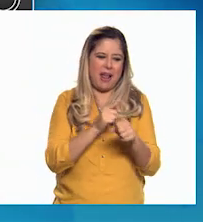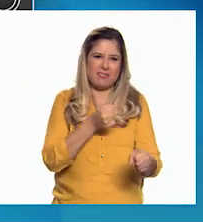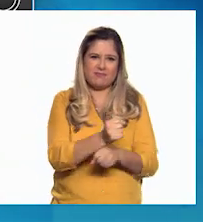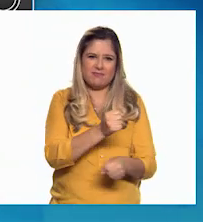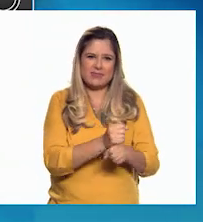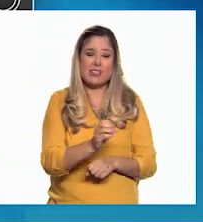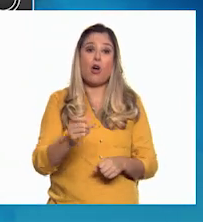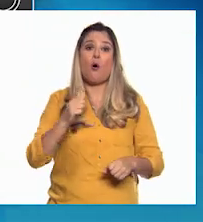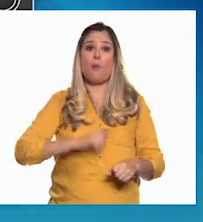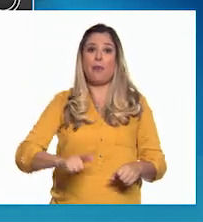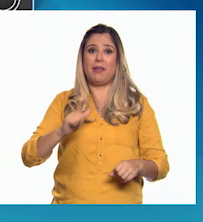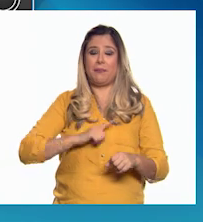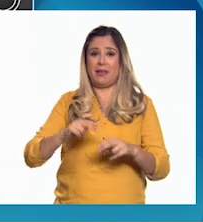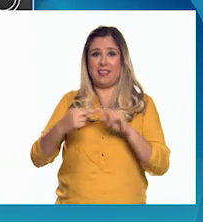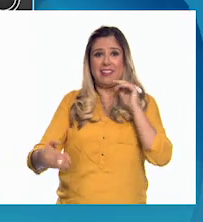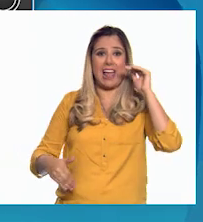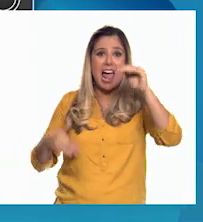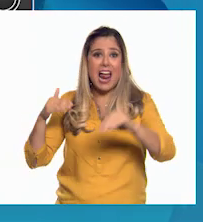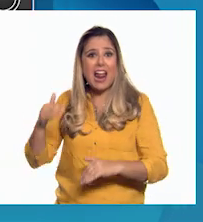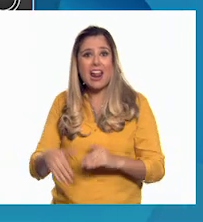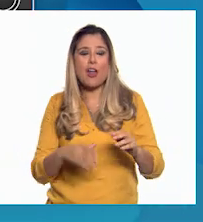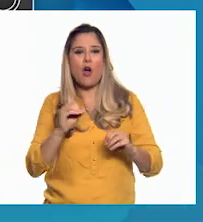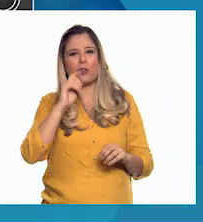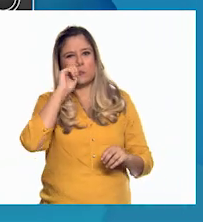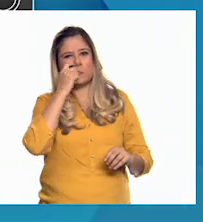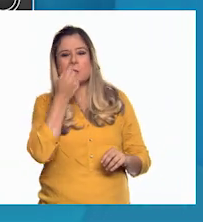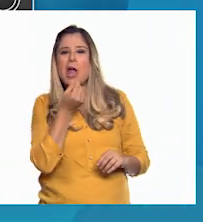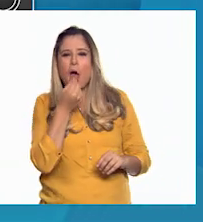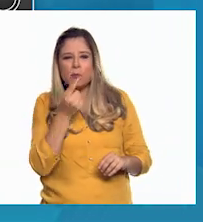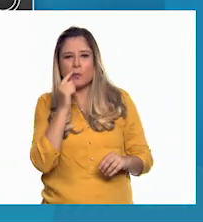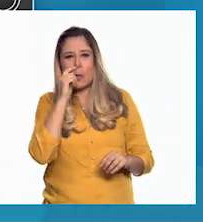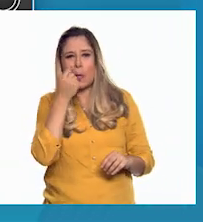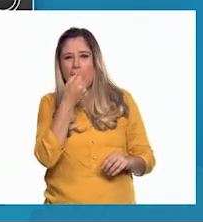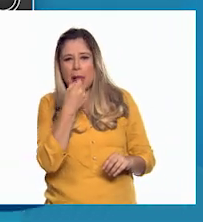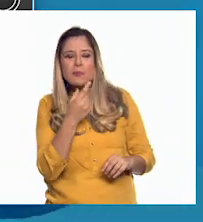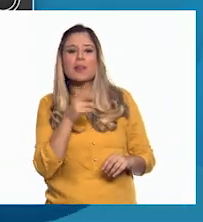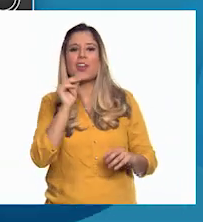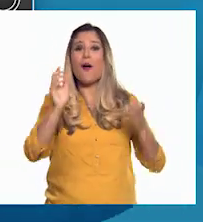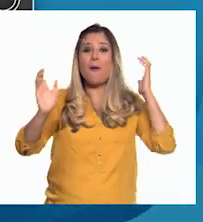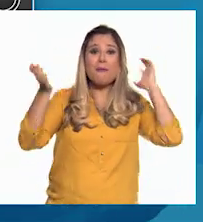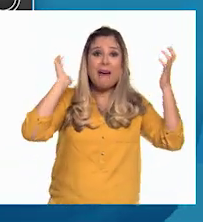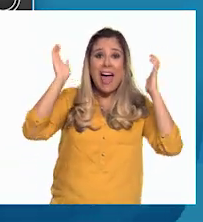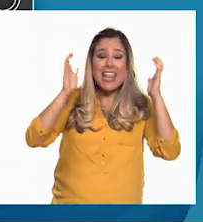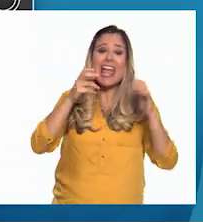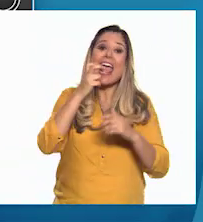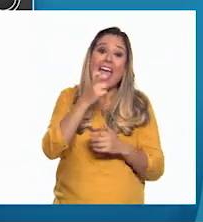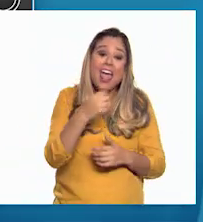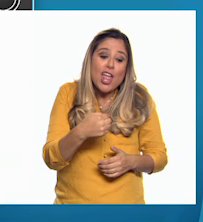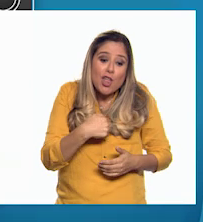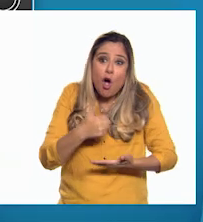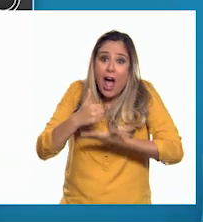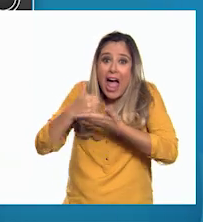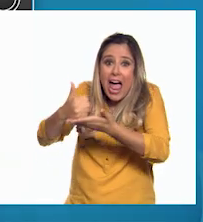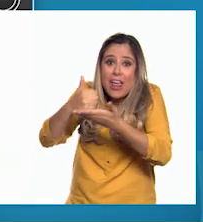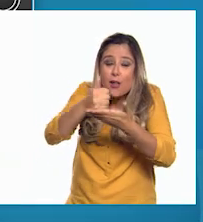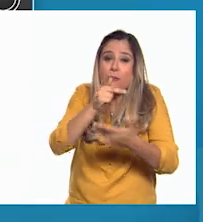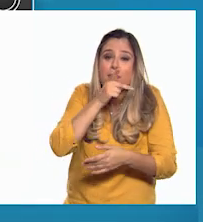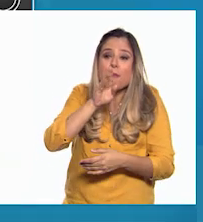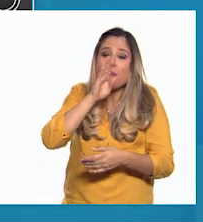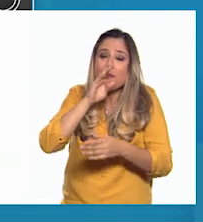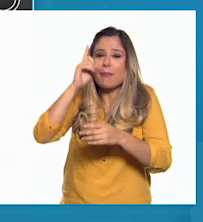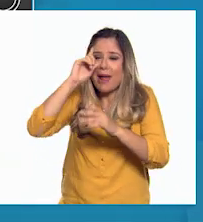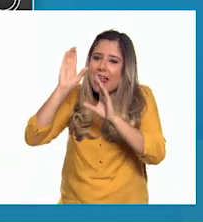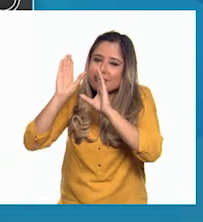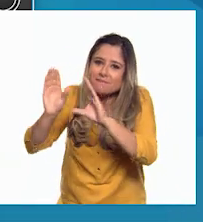hacen pipí en las albercas, que se comen los mocos, que no se bañan. Y yo ayudo a esos padres con estrategias y con técnicas,